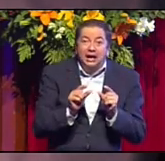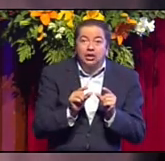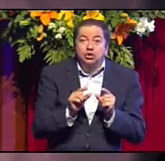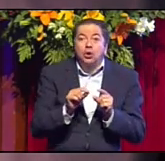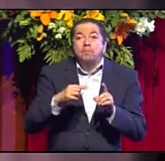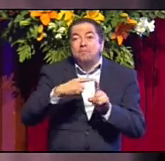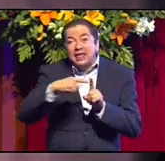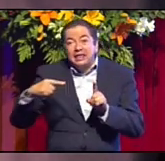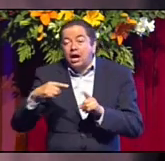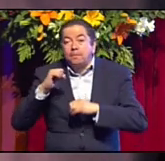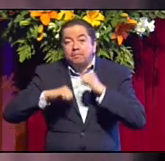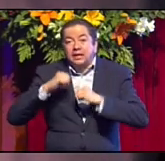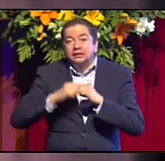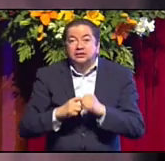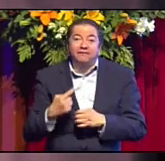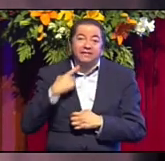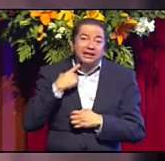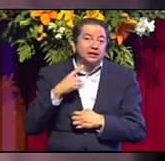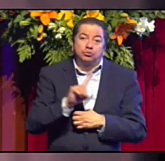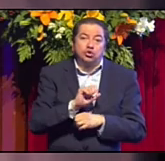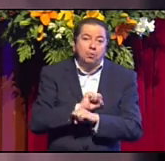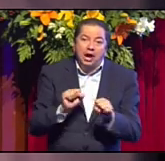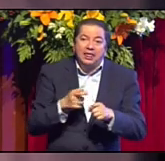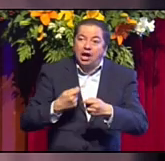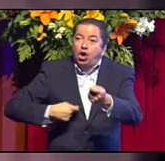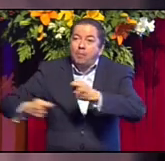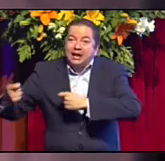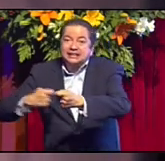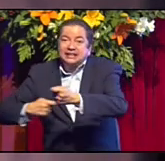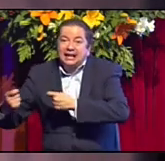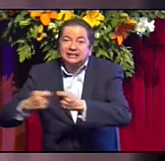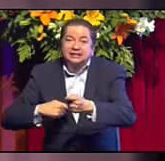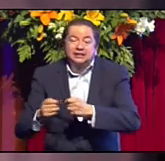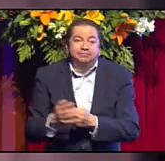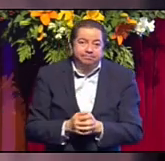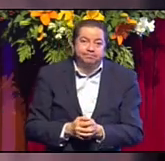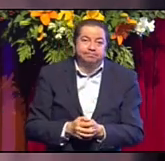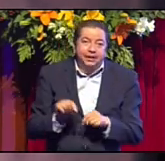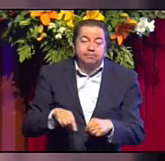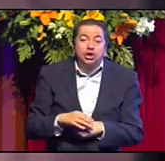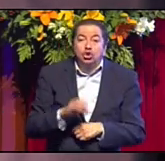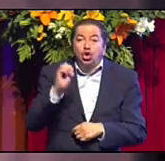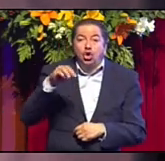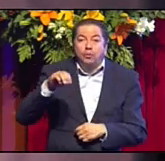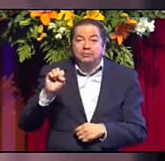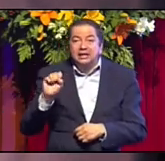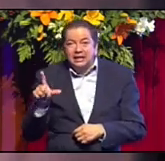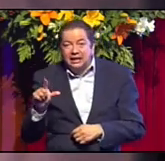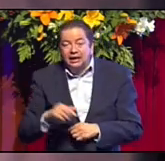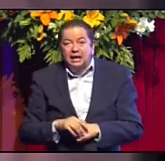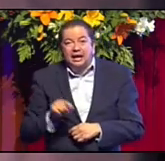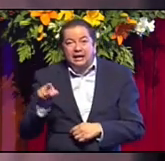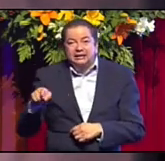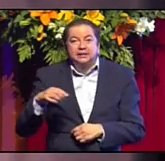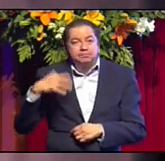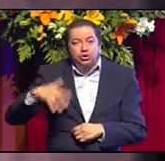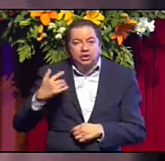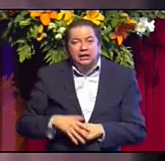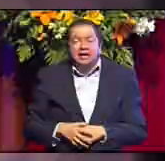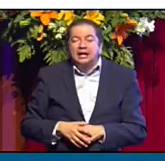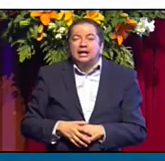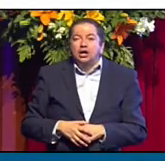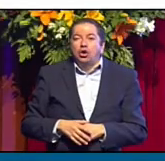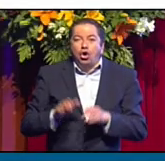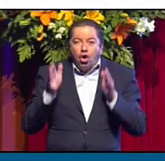fueron víctimas de eso, porque no comercializábamos. Pero efectivamente, esta OMIL, evidentemente que es importante, la orientación, el